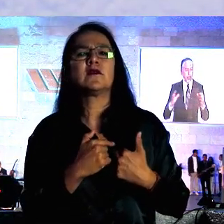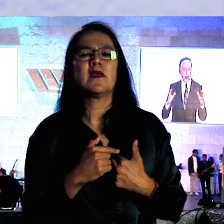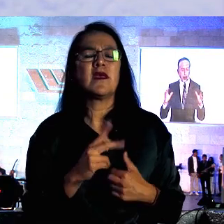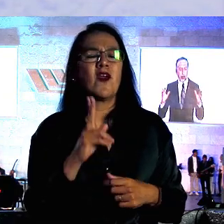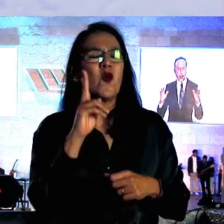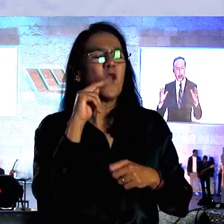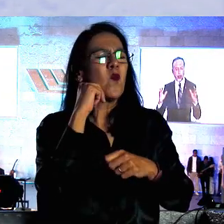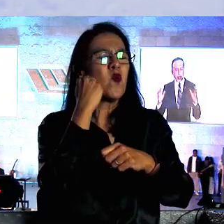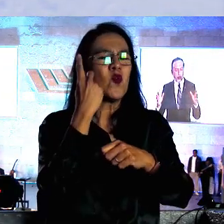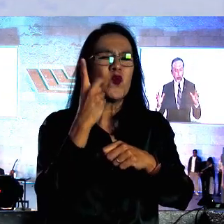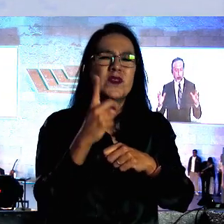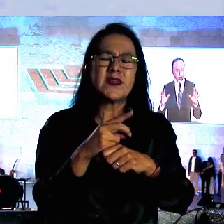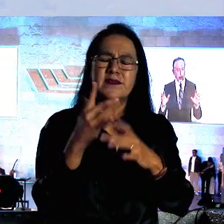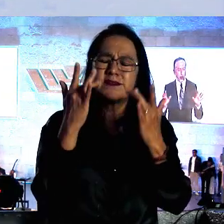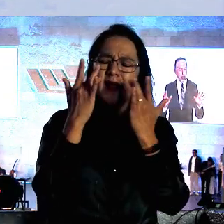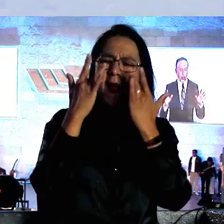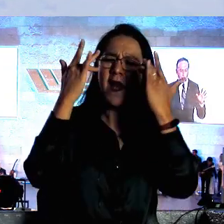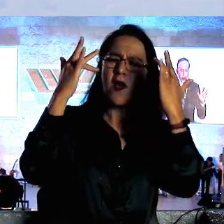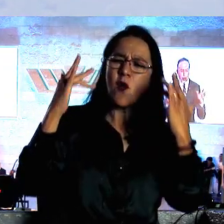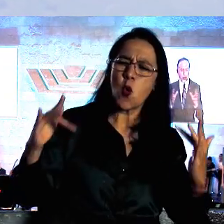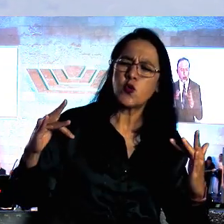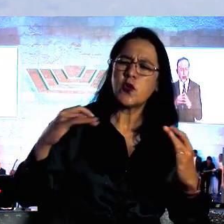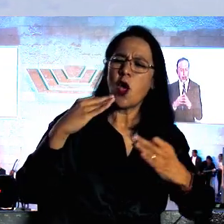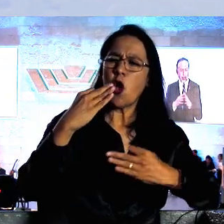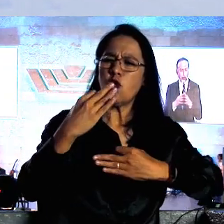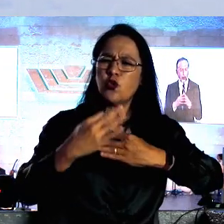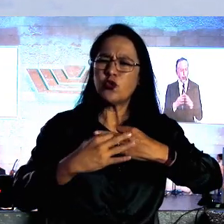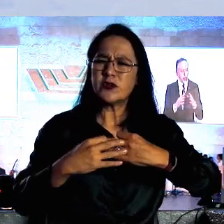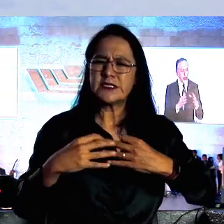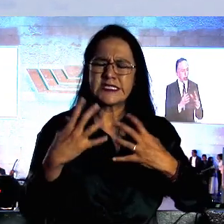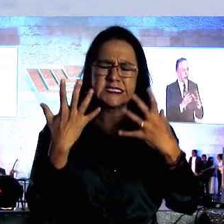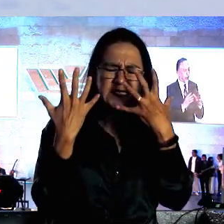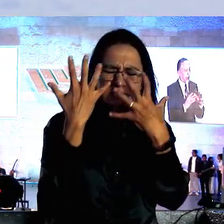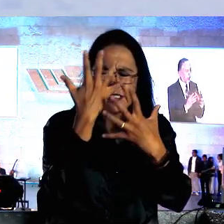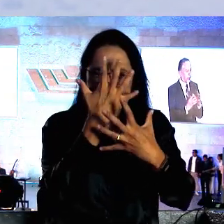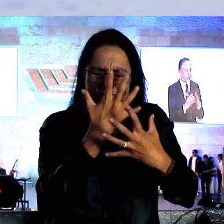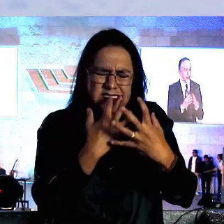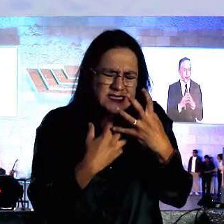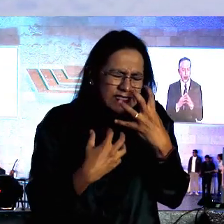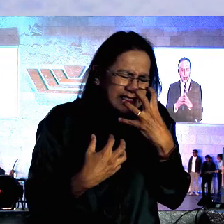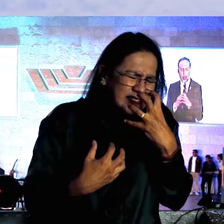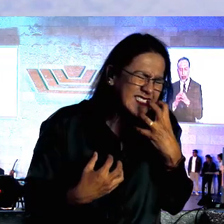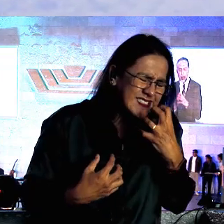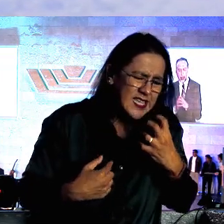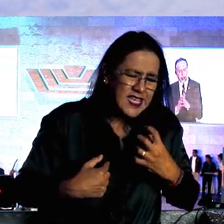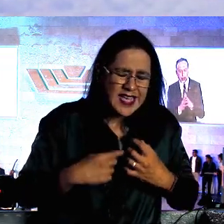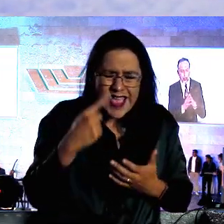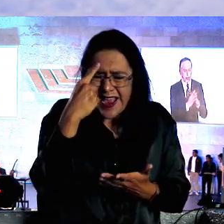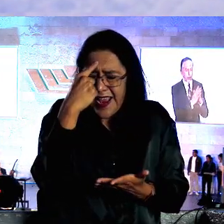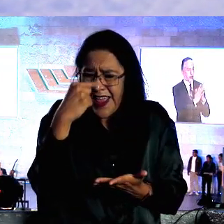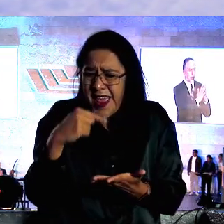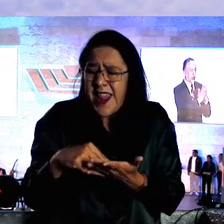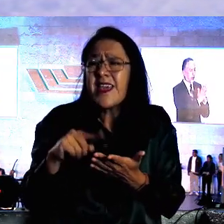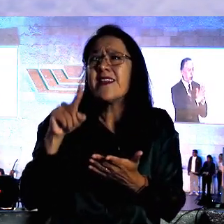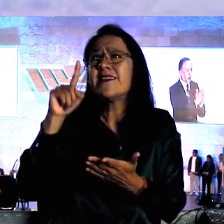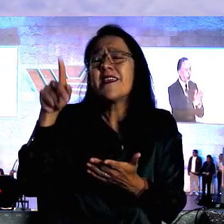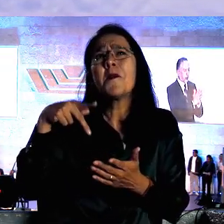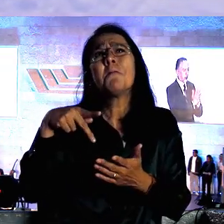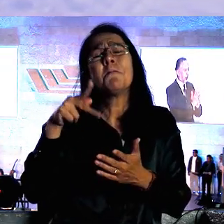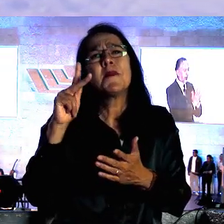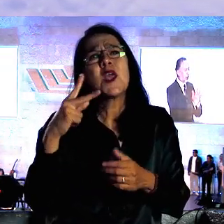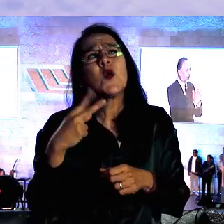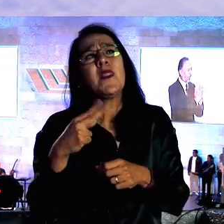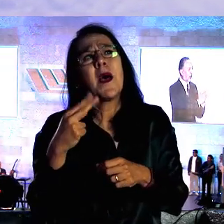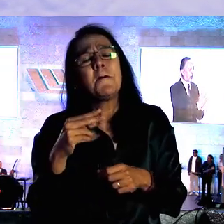voluntariamente renuncio a todo aquello que me ha atormentado que me lleva a tal vez a creer en ti pero también poner mi